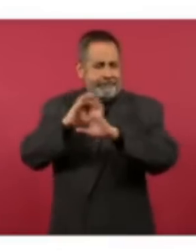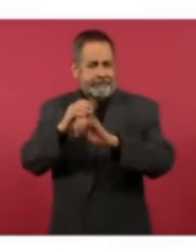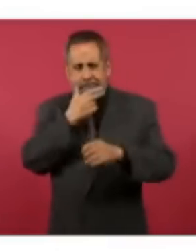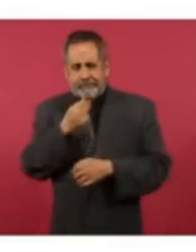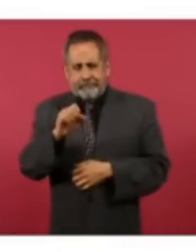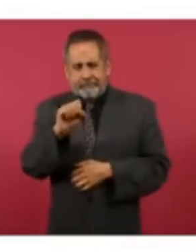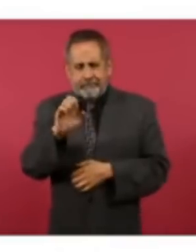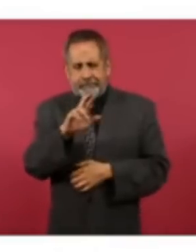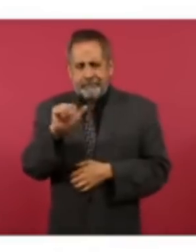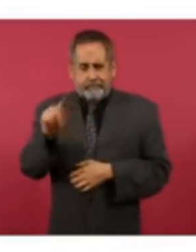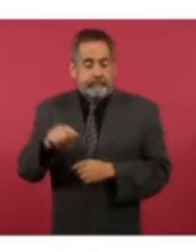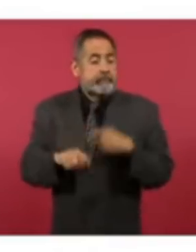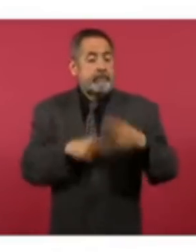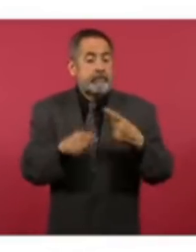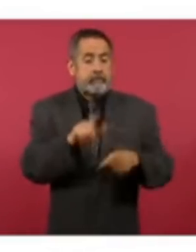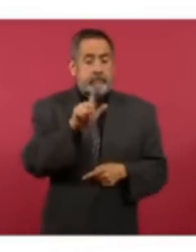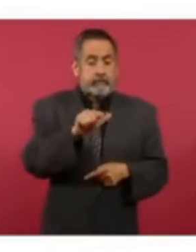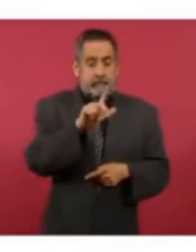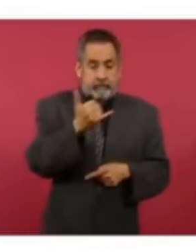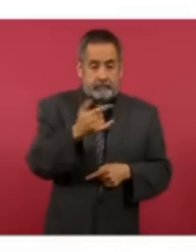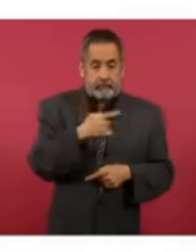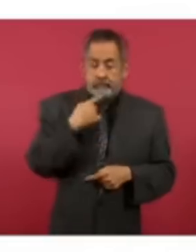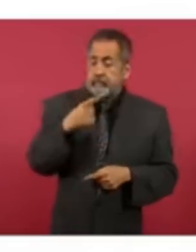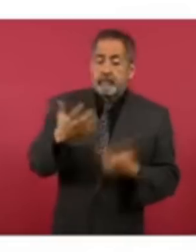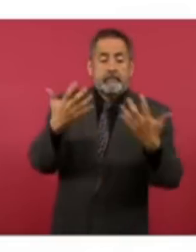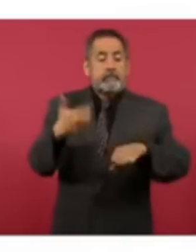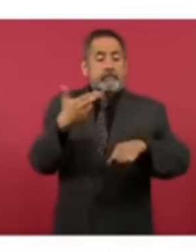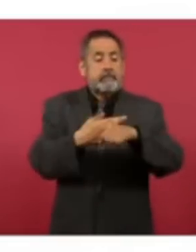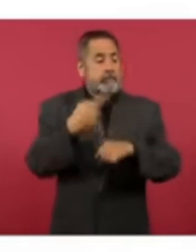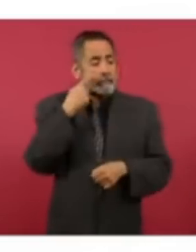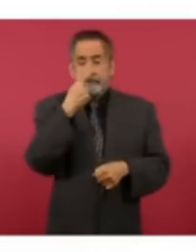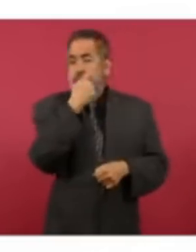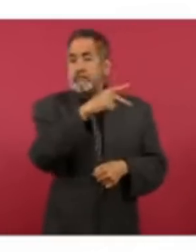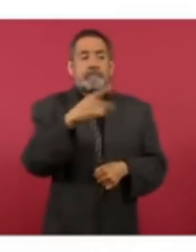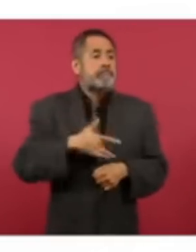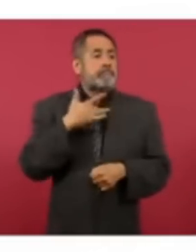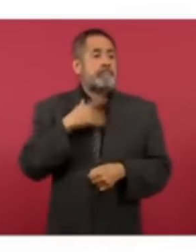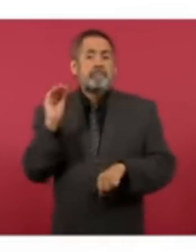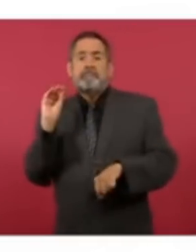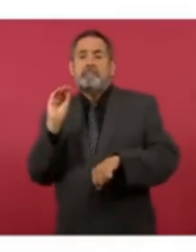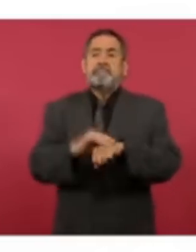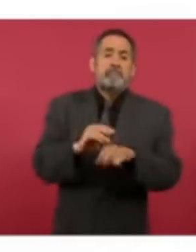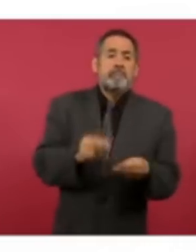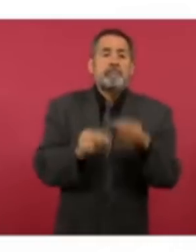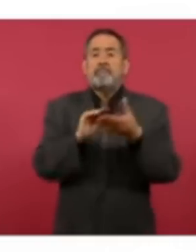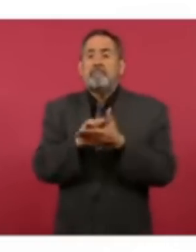Y a ella contesta. Las empresas deben tener libertad de elegir dónde invierten.